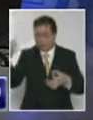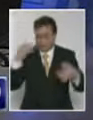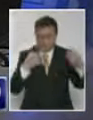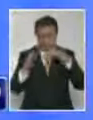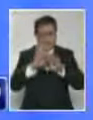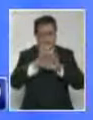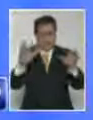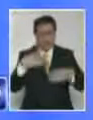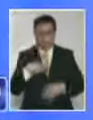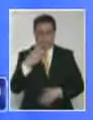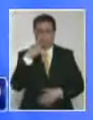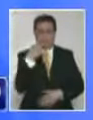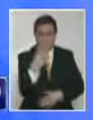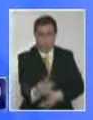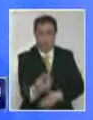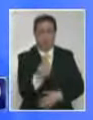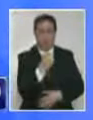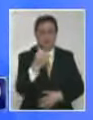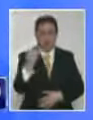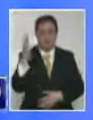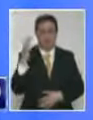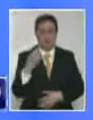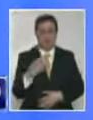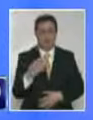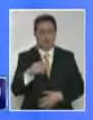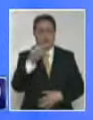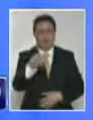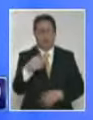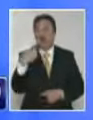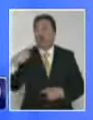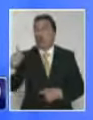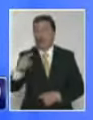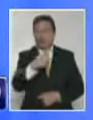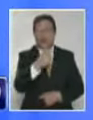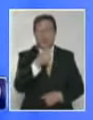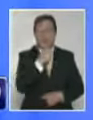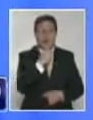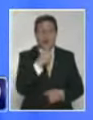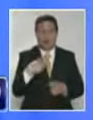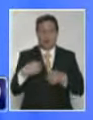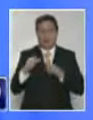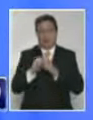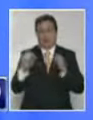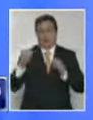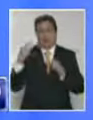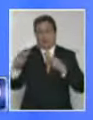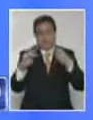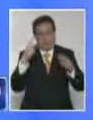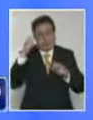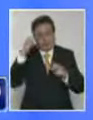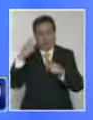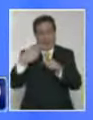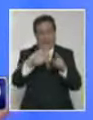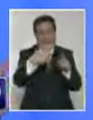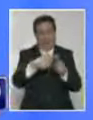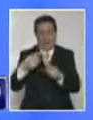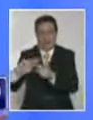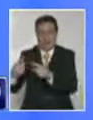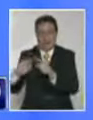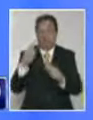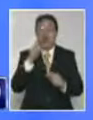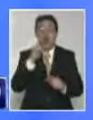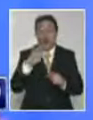Entonces, yo más o menos conozco. Ahora, lo que pueden hacer otros colegas, no puedo ponerme el pellejo de ellos, pero por algún